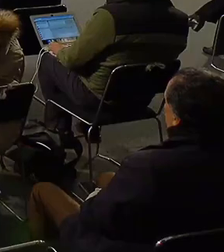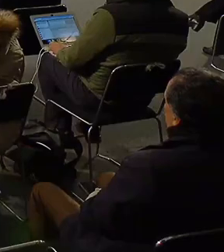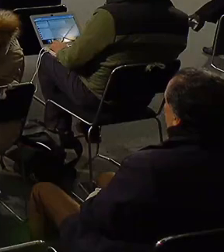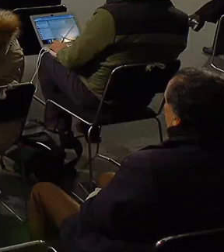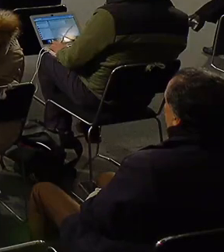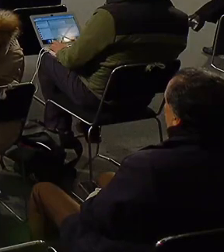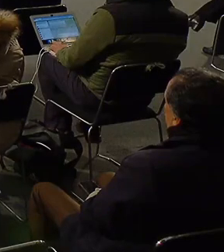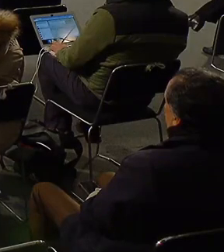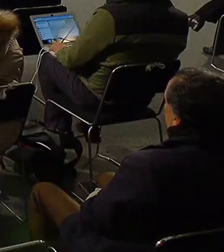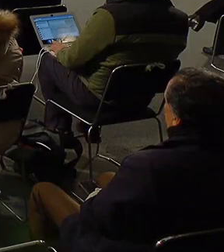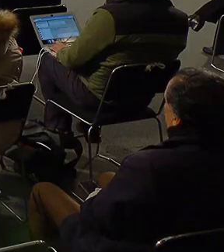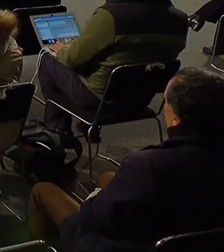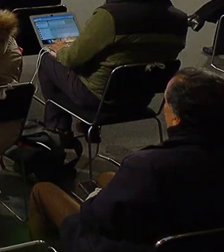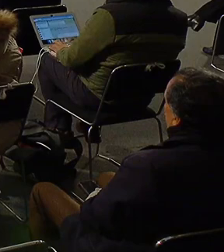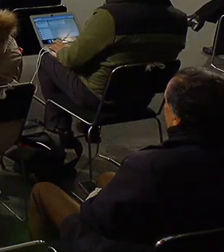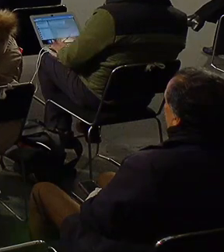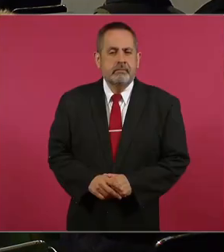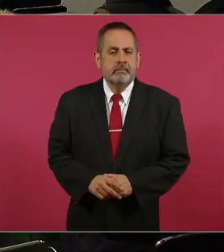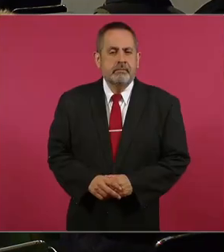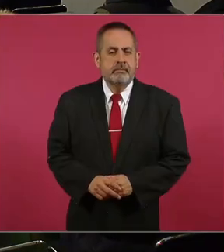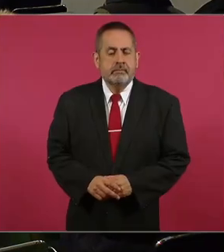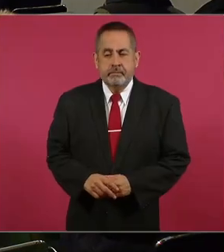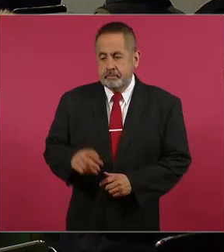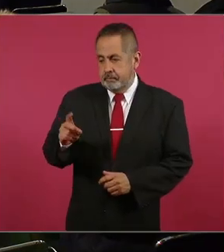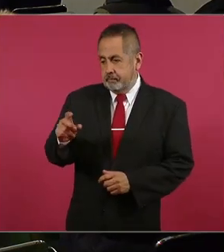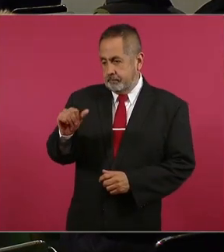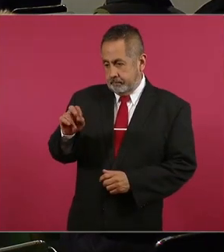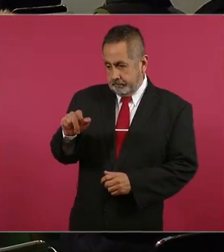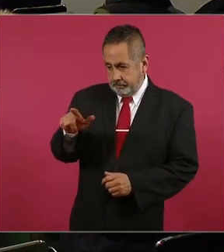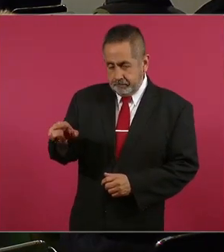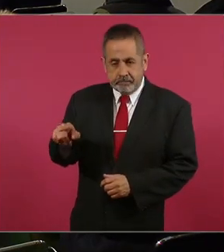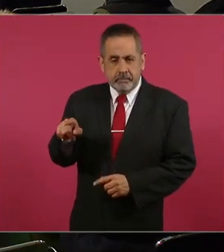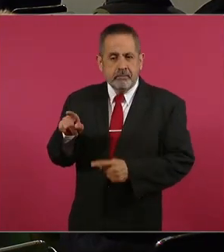del abuelo del tío.